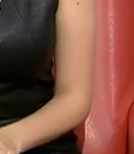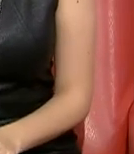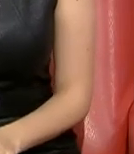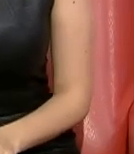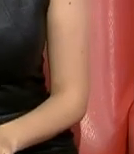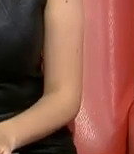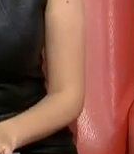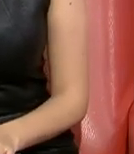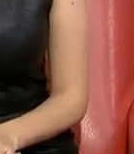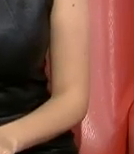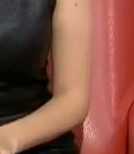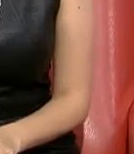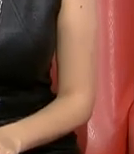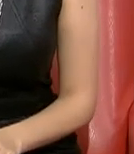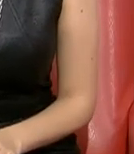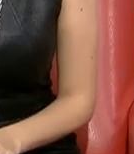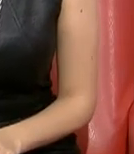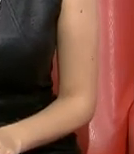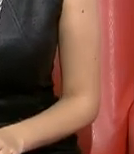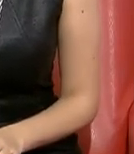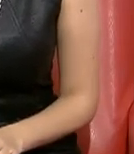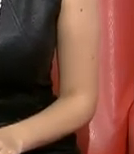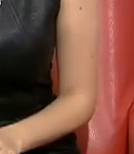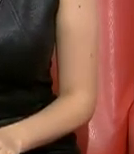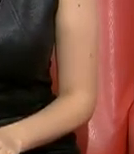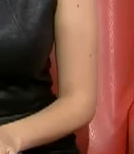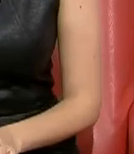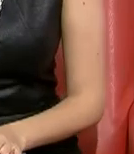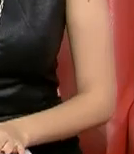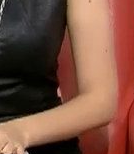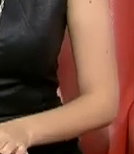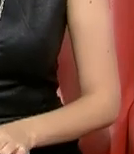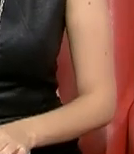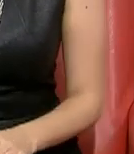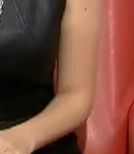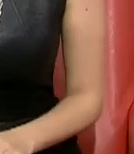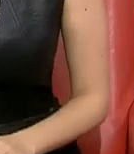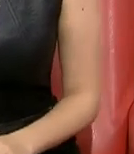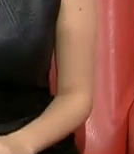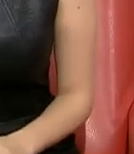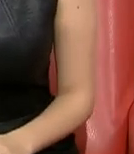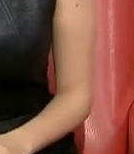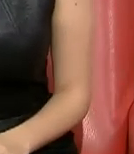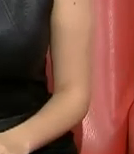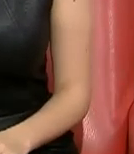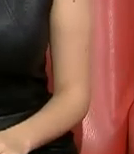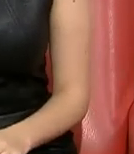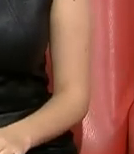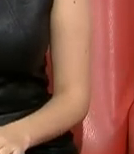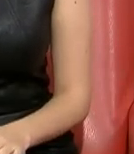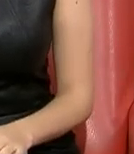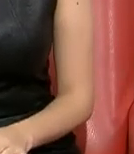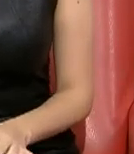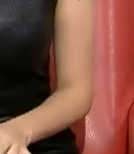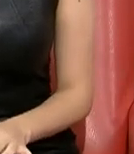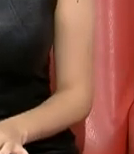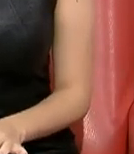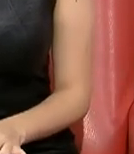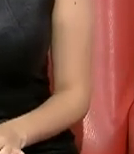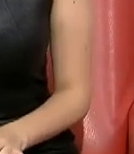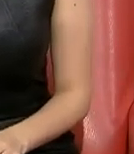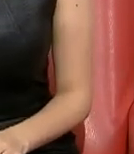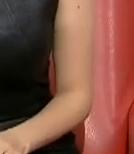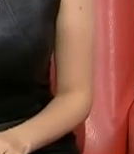redes sociales. Estamos en Facebook Live, en Noticias México al Día y nuestras publicaciones en Twitter las pueden seguir en @mexaldía.